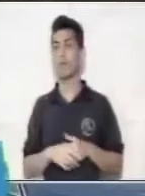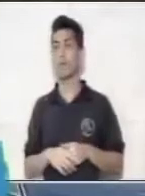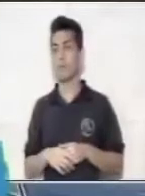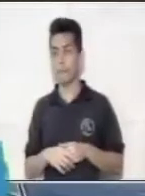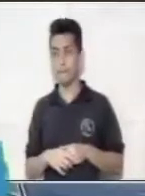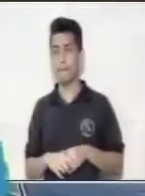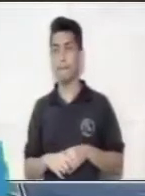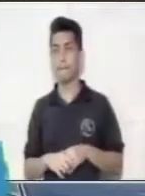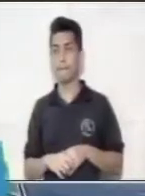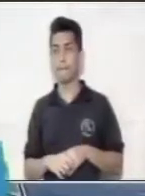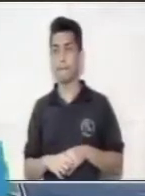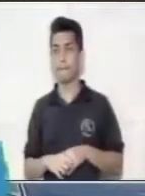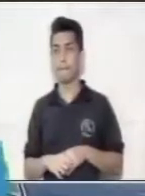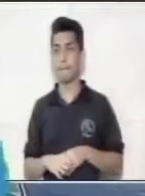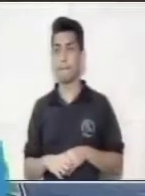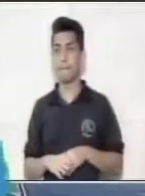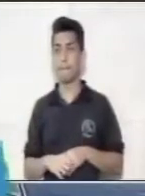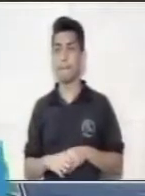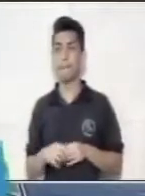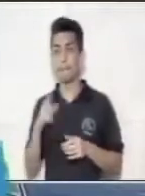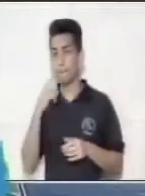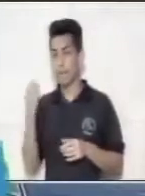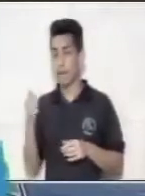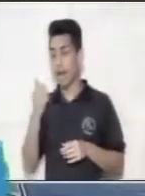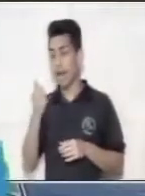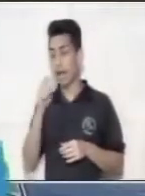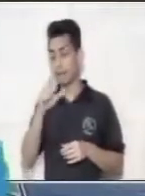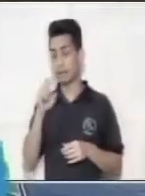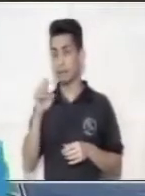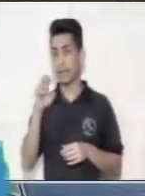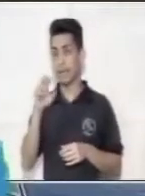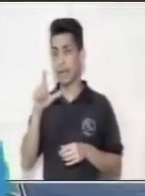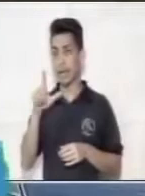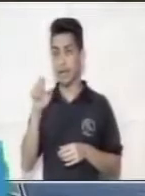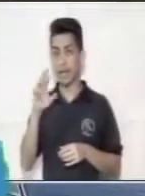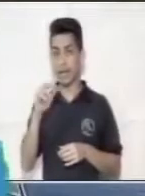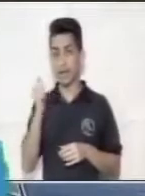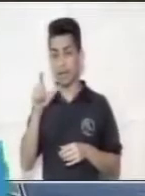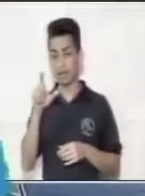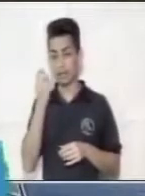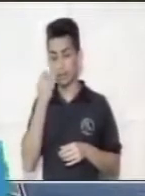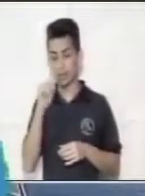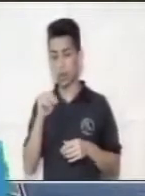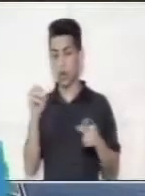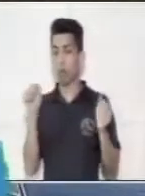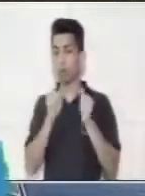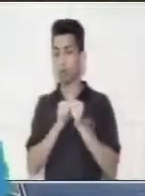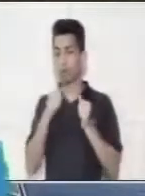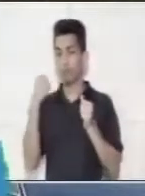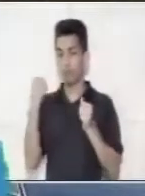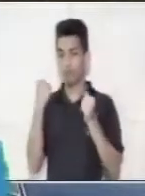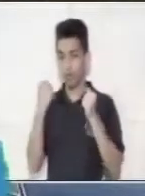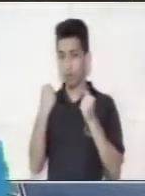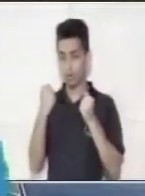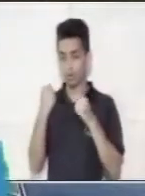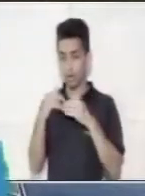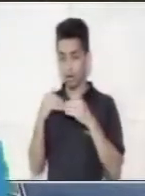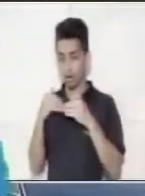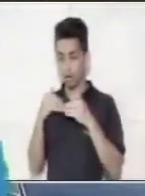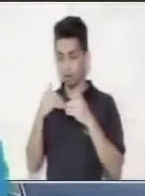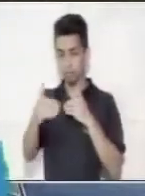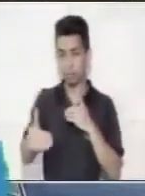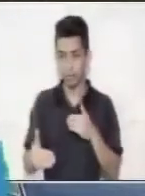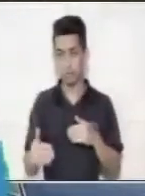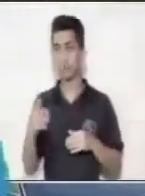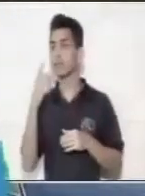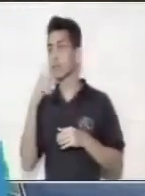¿Sí? La aceleración es parte de una fuerza. Y la gravedad que a nosotros nos